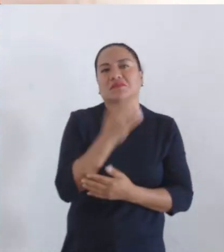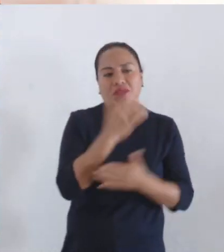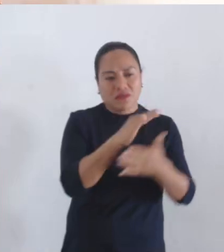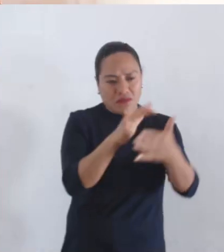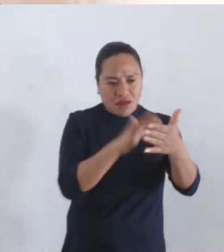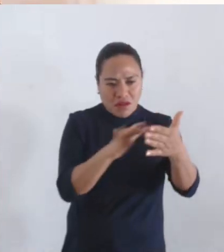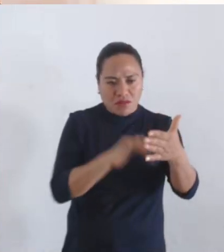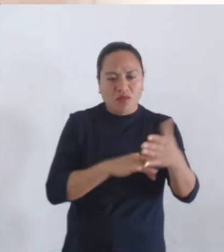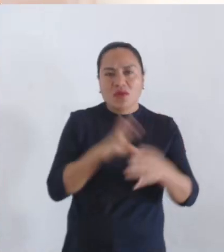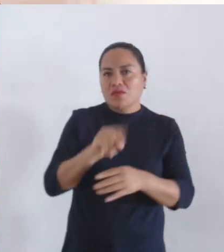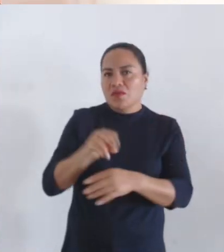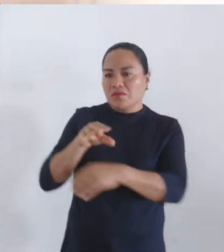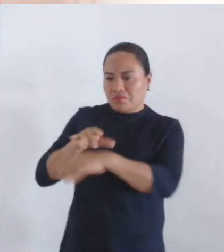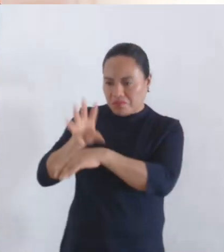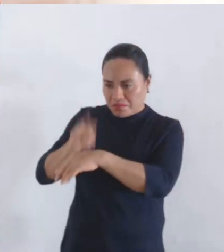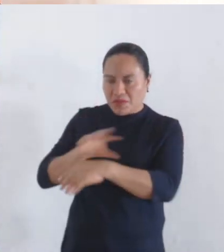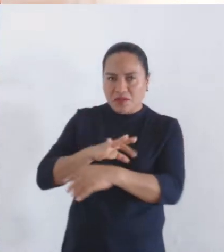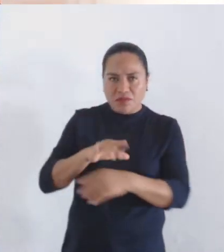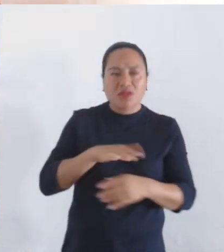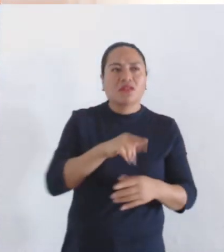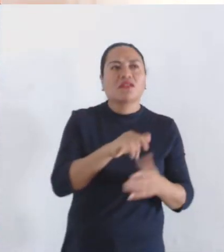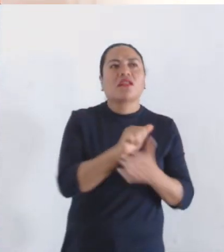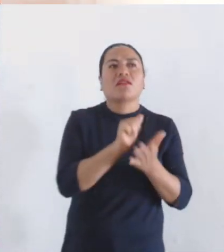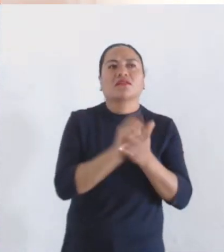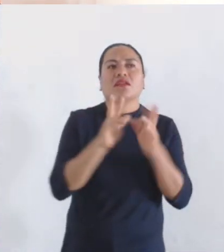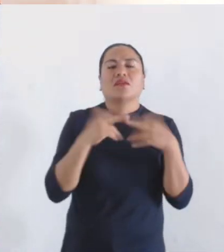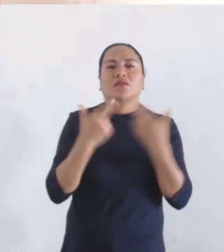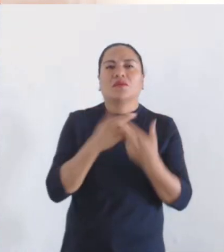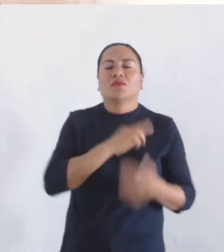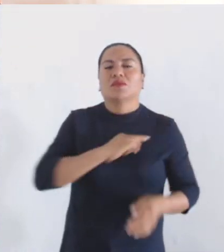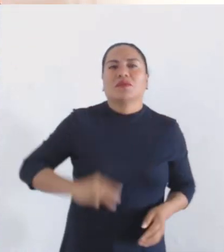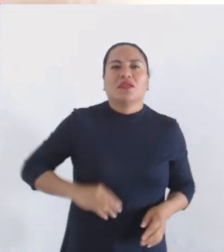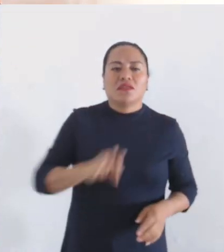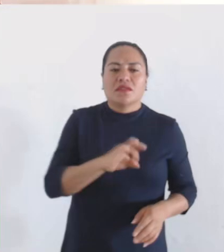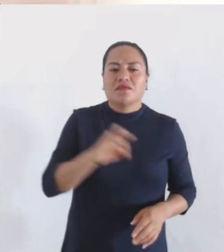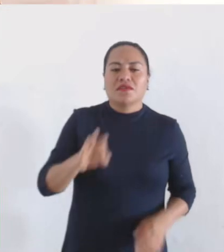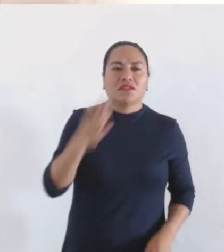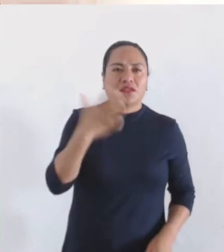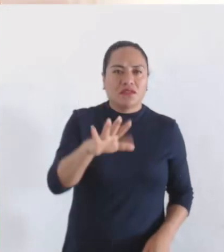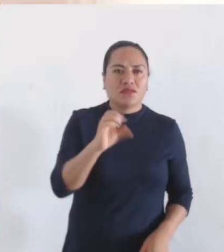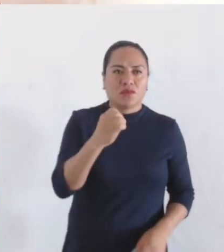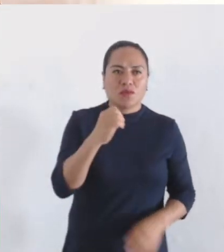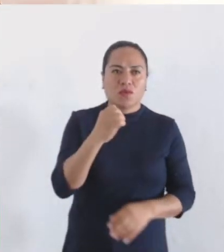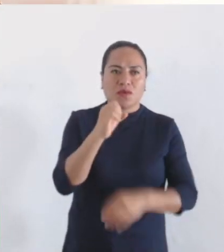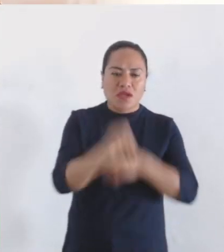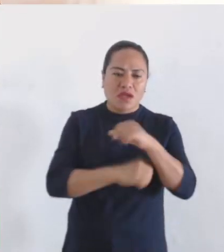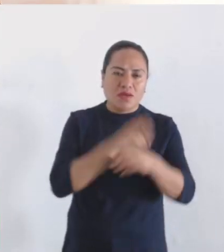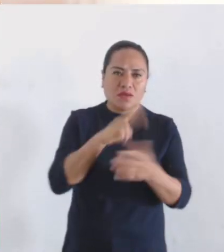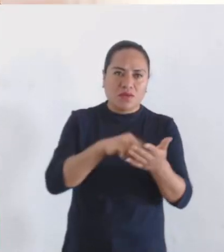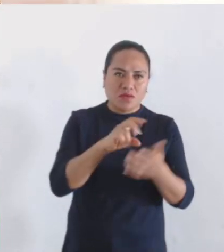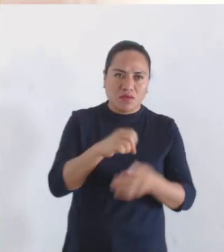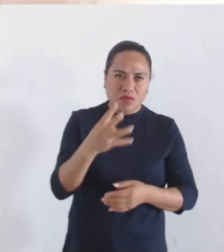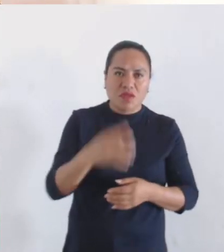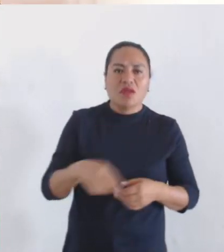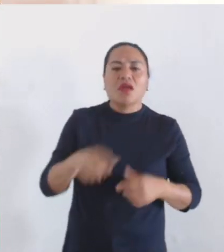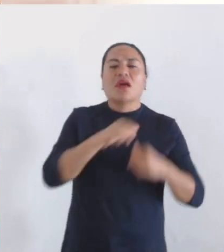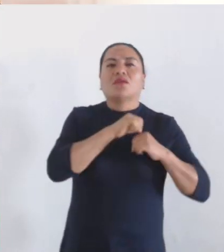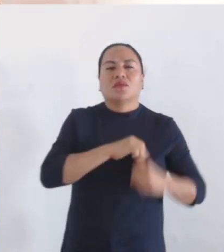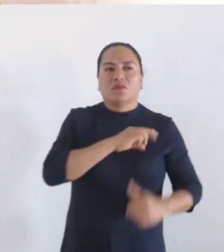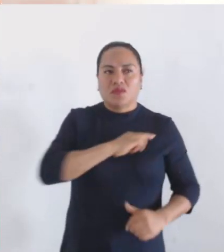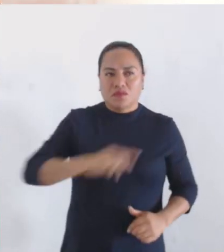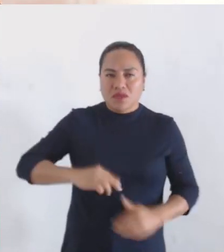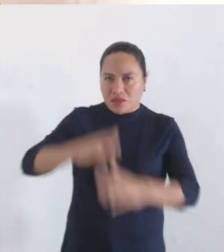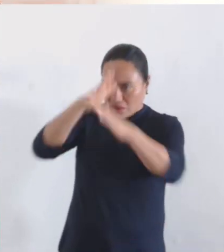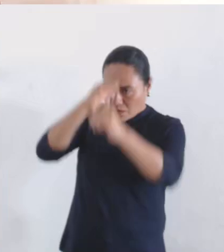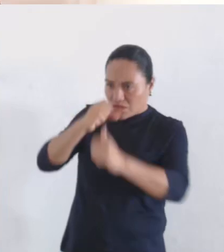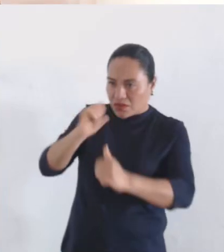lectura del proyecto del acta de la sesión ordinaria de Cabildo, de fecha 10 de octubre de 2024. Quienes estén a favor de